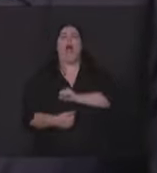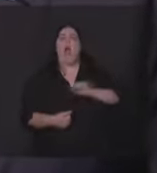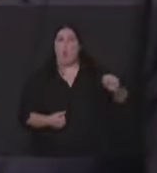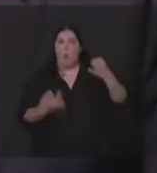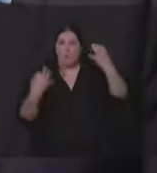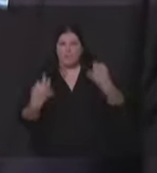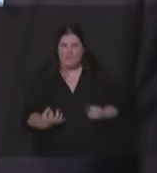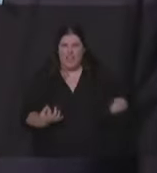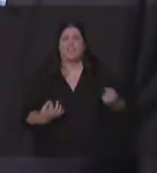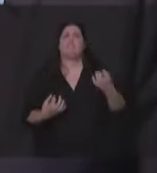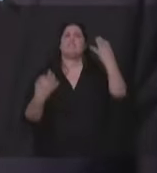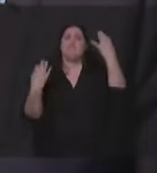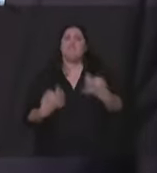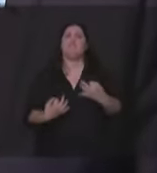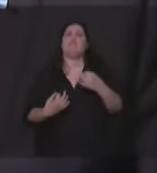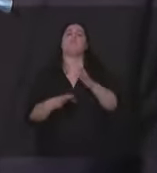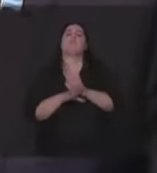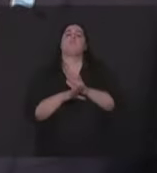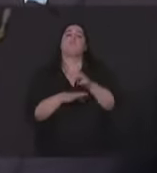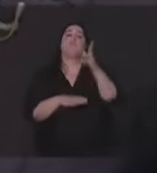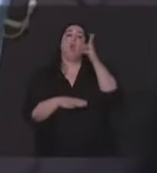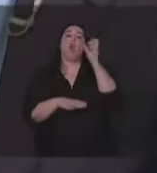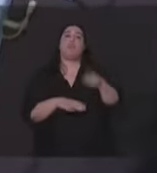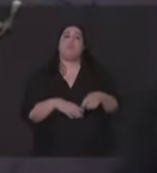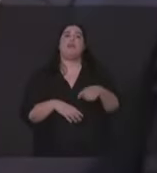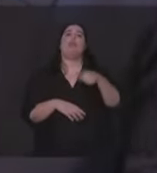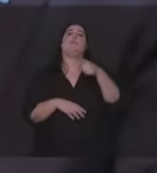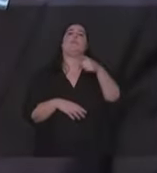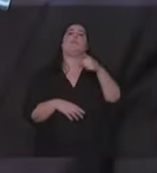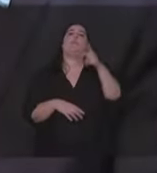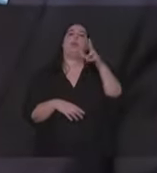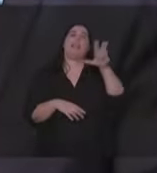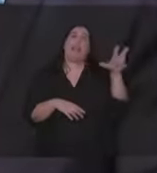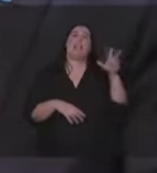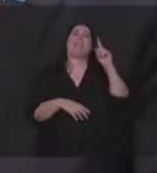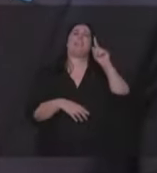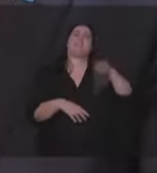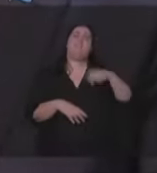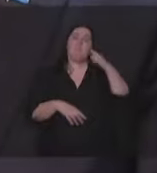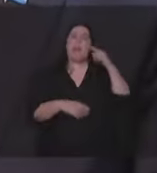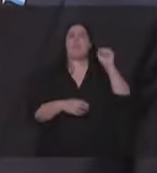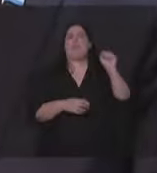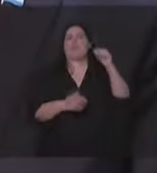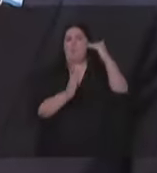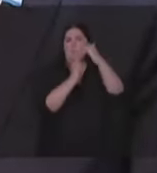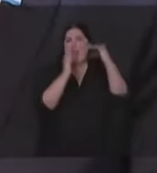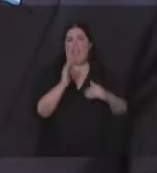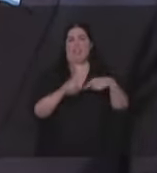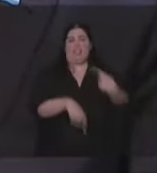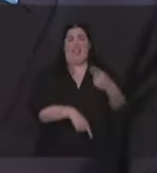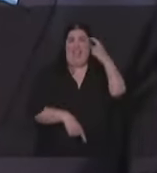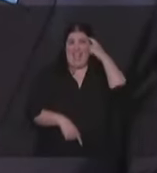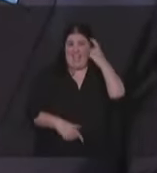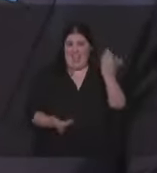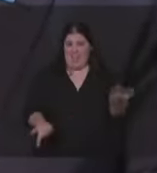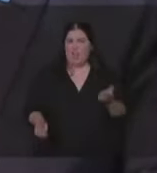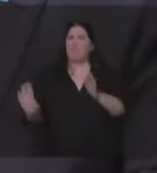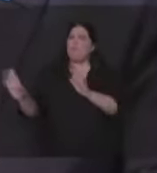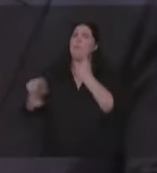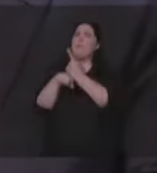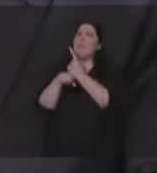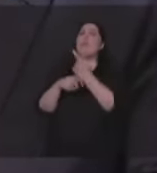000 menos enero austar el sistema prision poner en orden el sistema